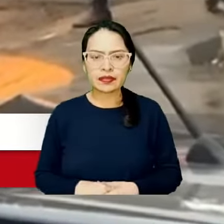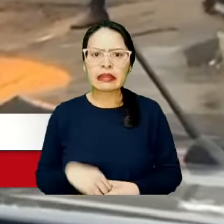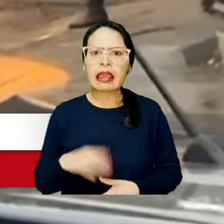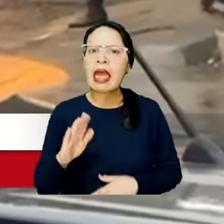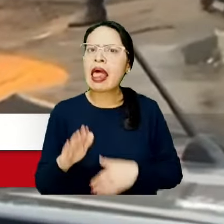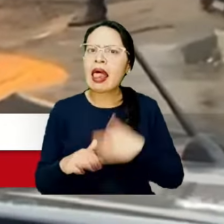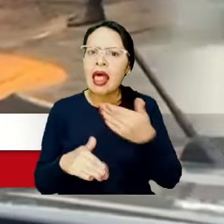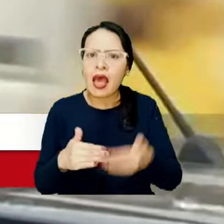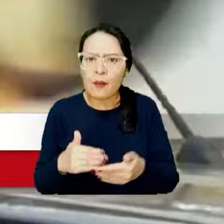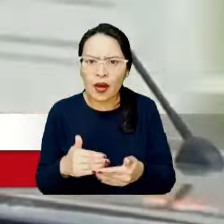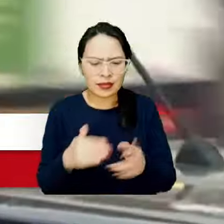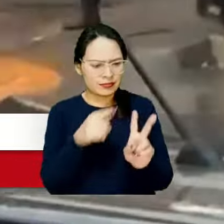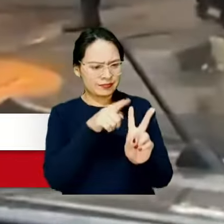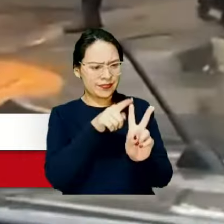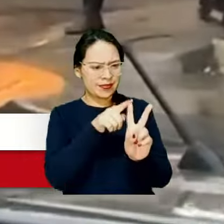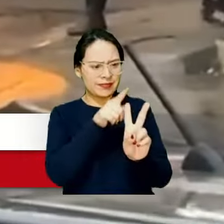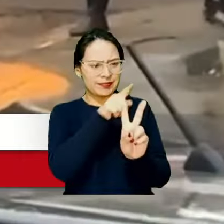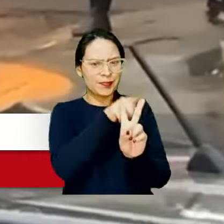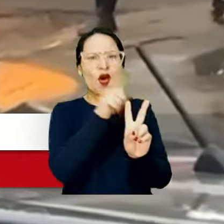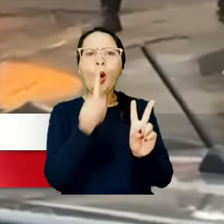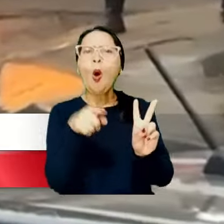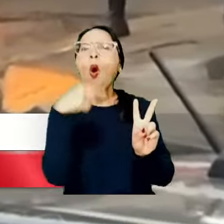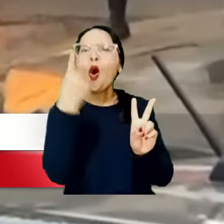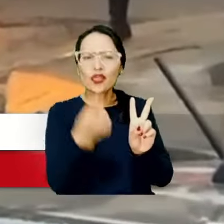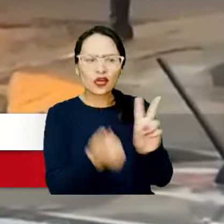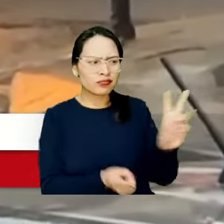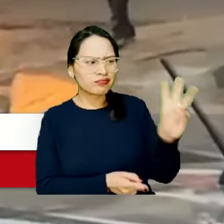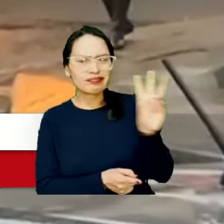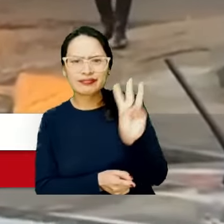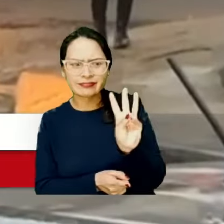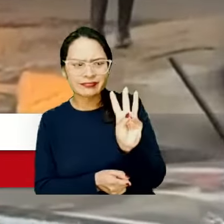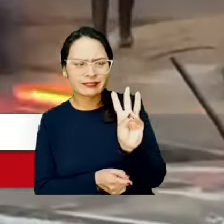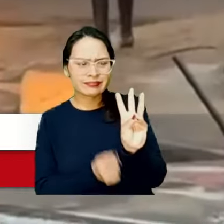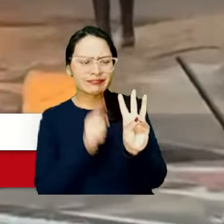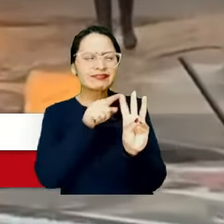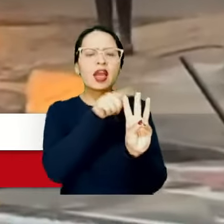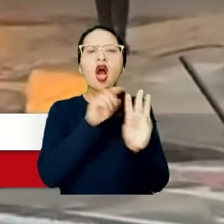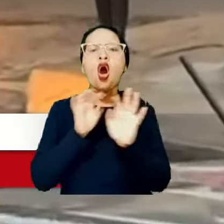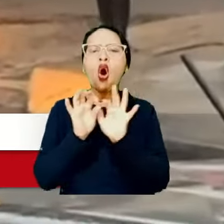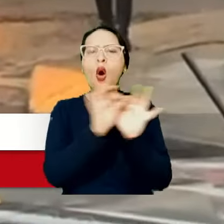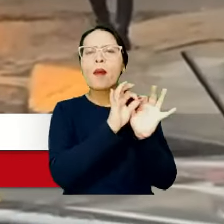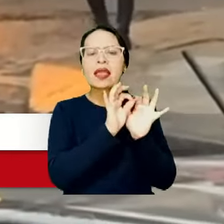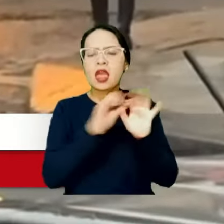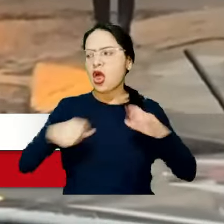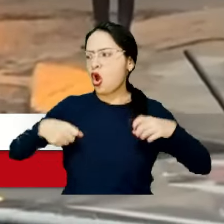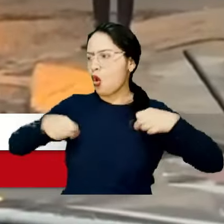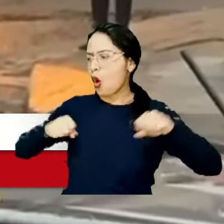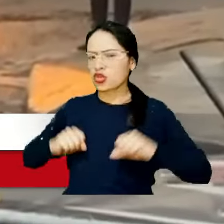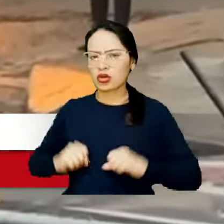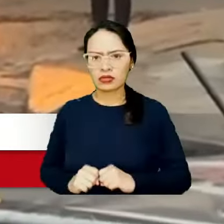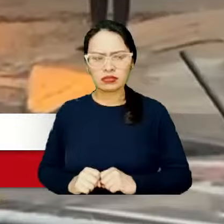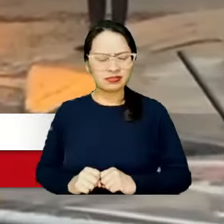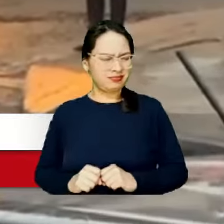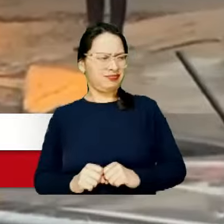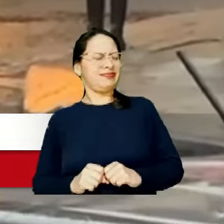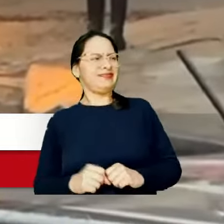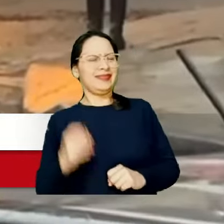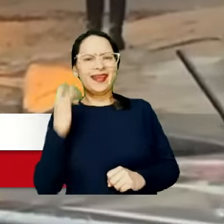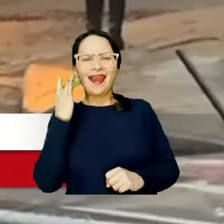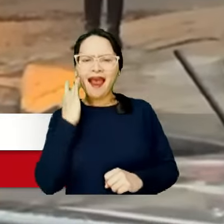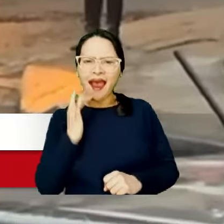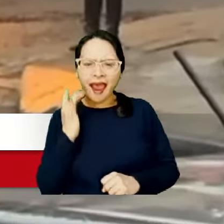el mismo, sino otro señor, diciendo que soy el compañero de él y que me van a llevar la moto. Y el otro también aparece de vuelta y lo